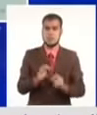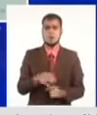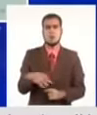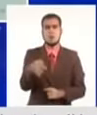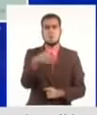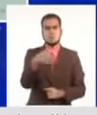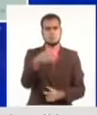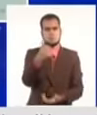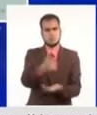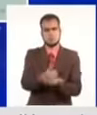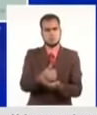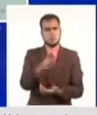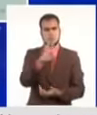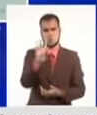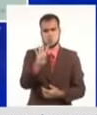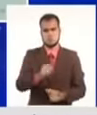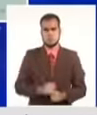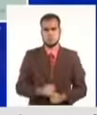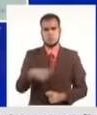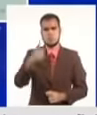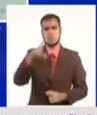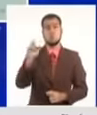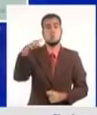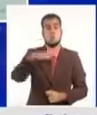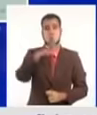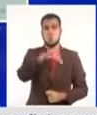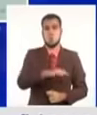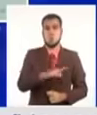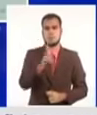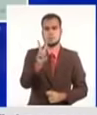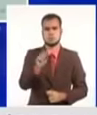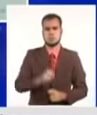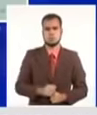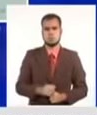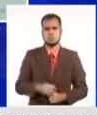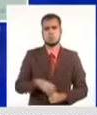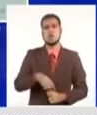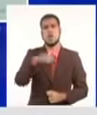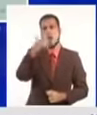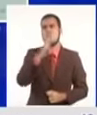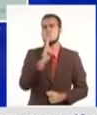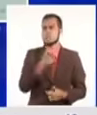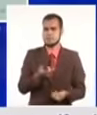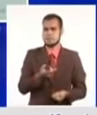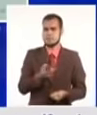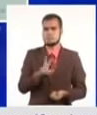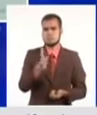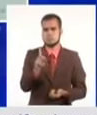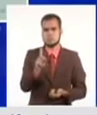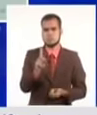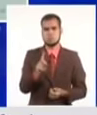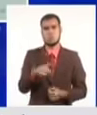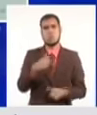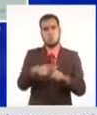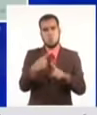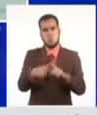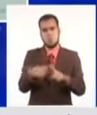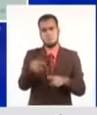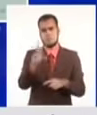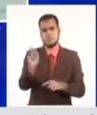Cienfuegos 84, Cumanayagua 22, Aguada de Pasajeros 21, Cruces 20,